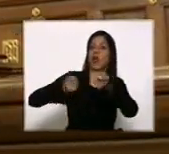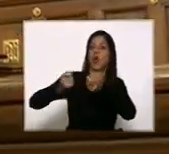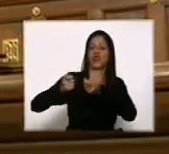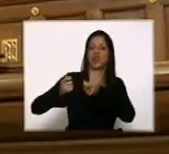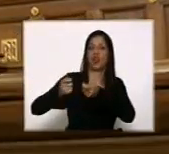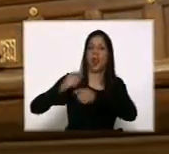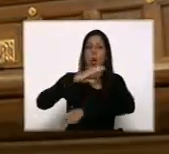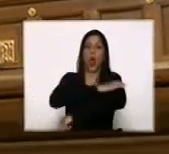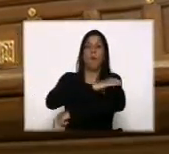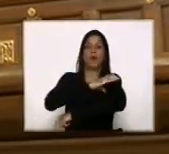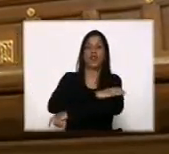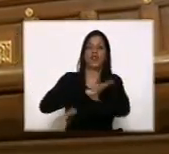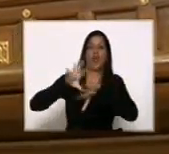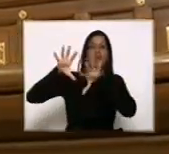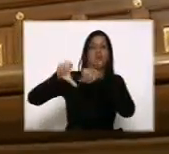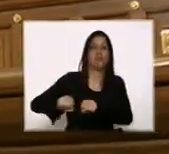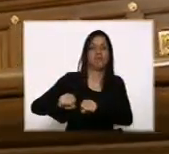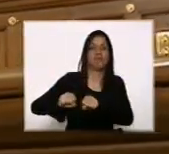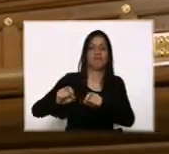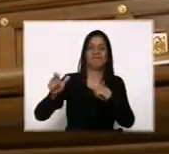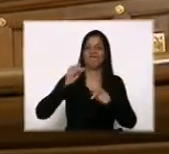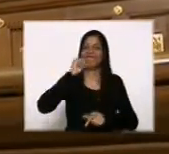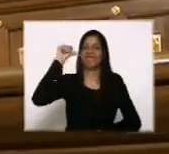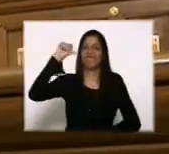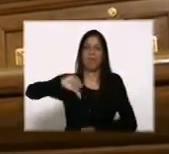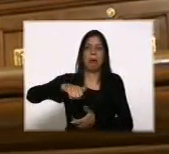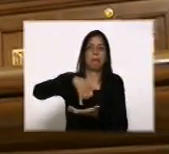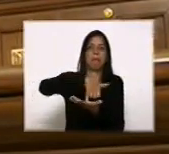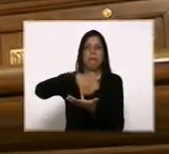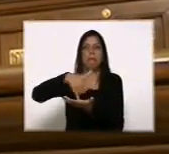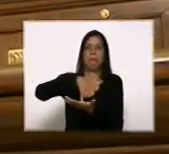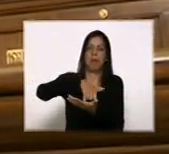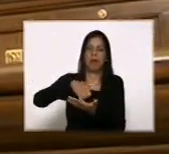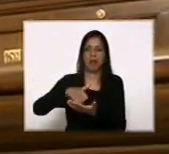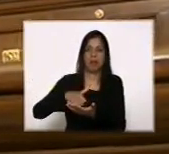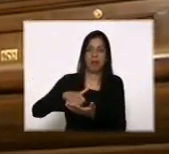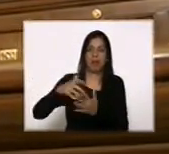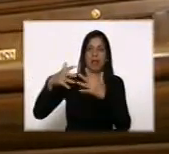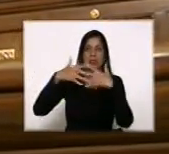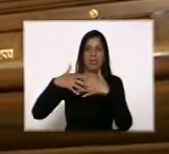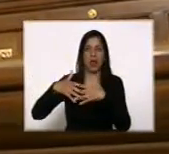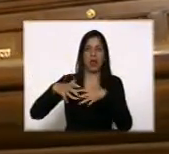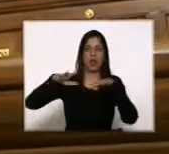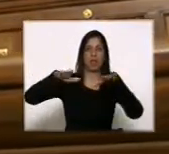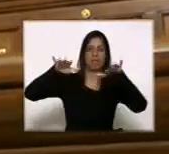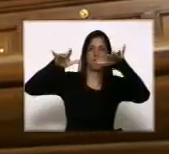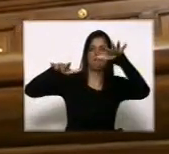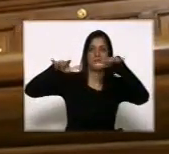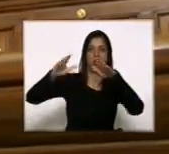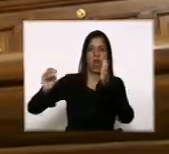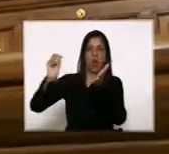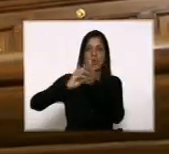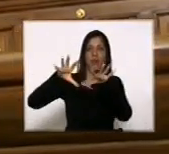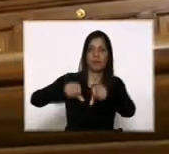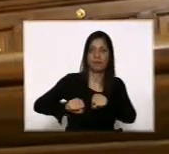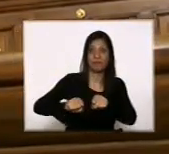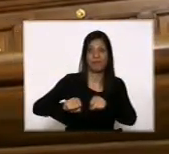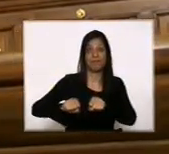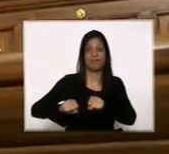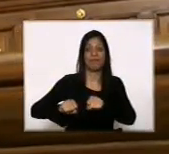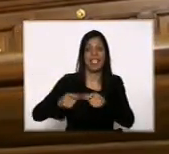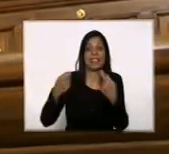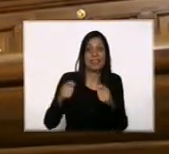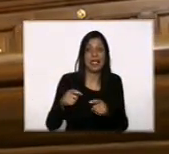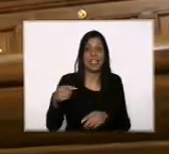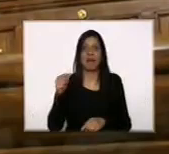moribunda oposición, a una moribunda derecha venezolana, pretenden hacerlo imposible desde las fuerzas exteriores,